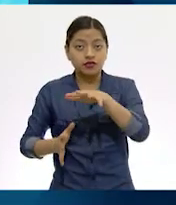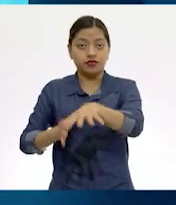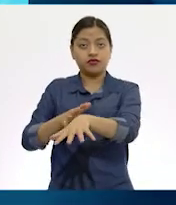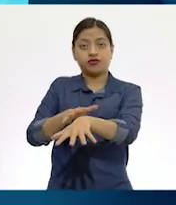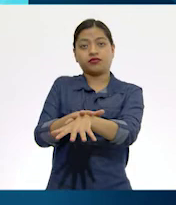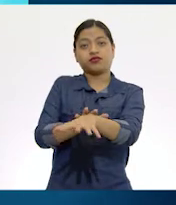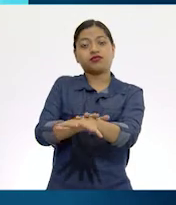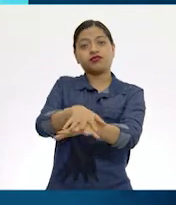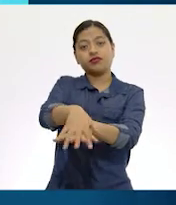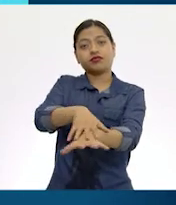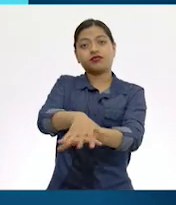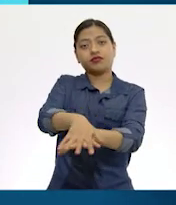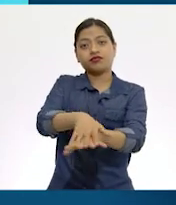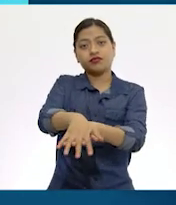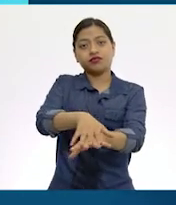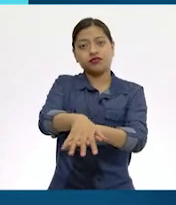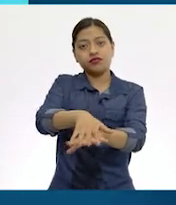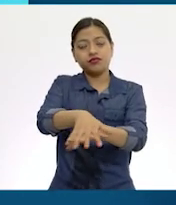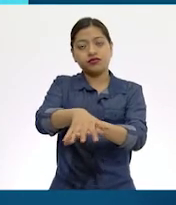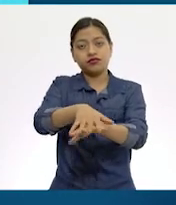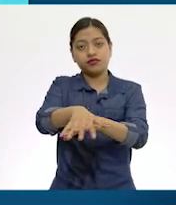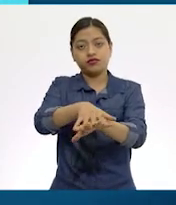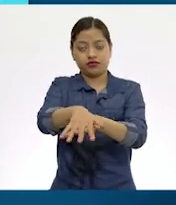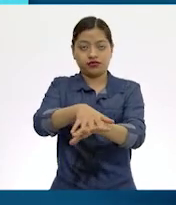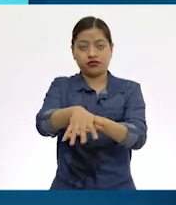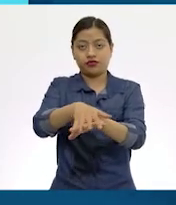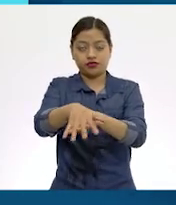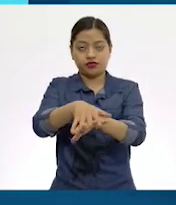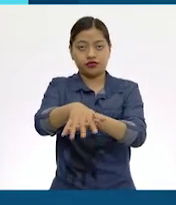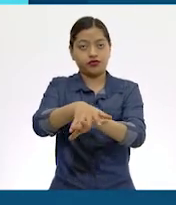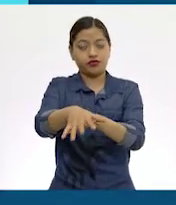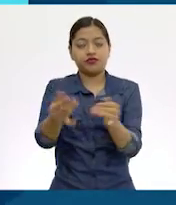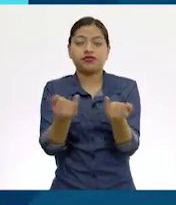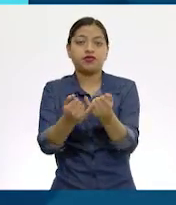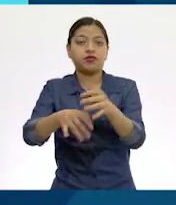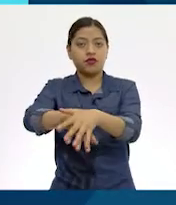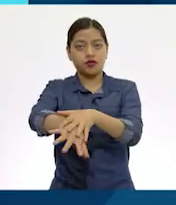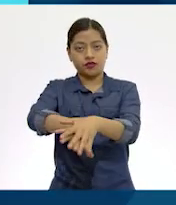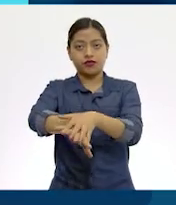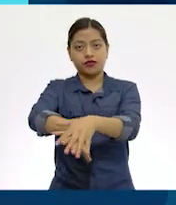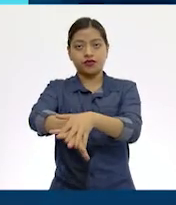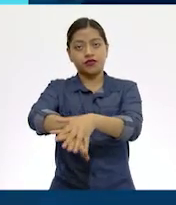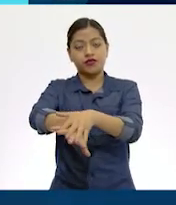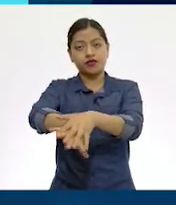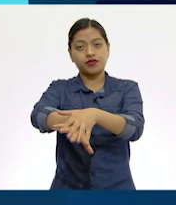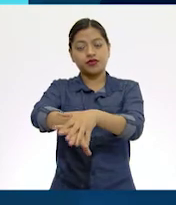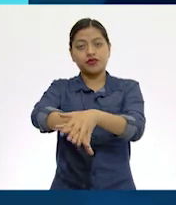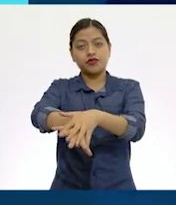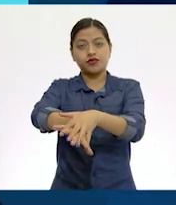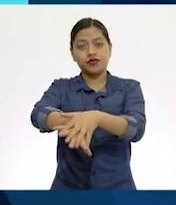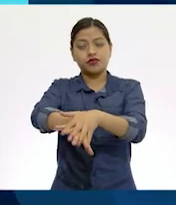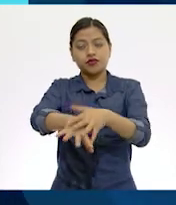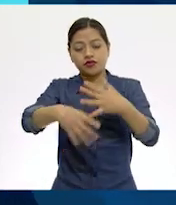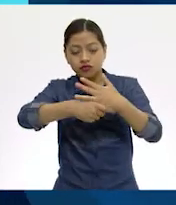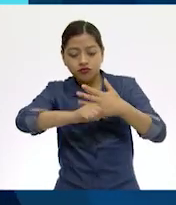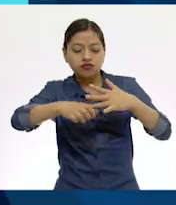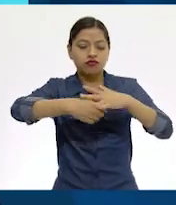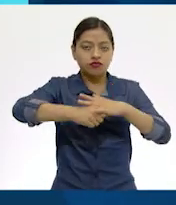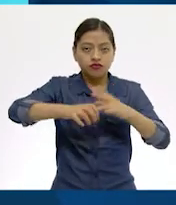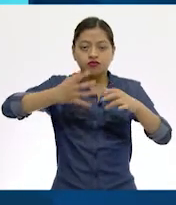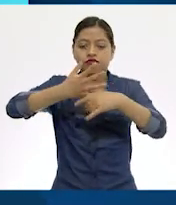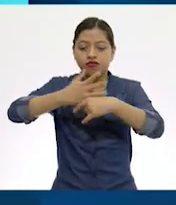de una de tus manos contra el dorso de la otra, entrelazando los dedos. Repite lo mismo con la otra mano. Frota los